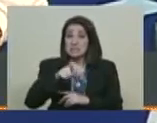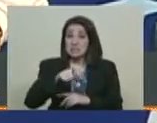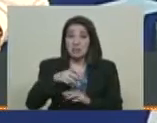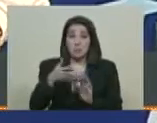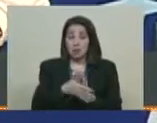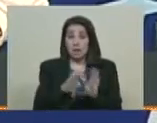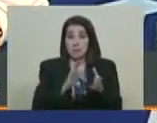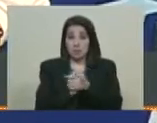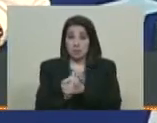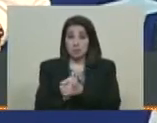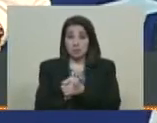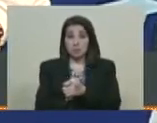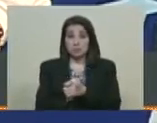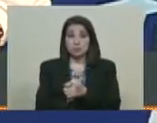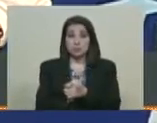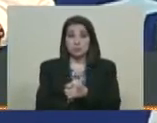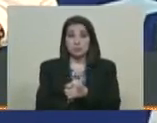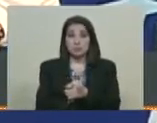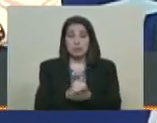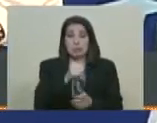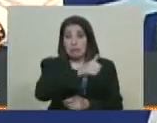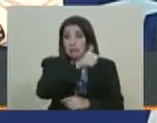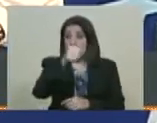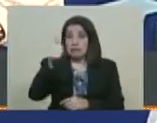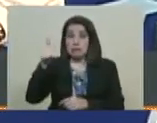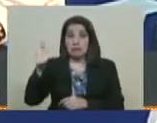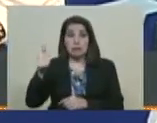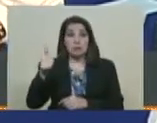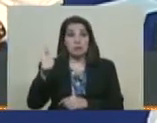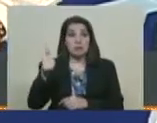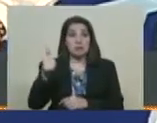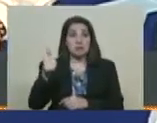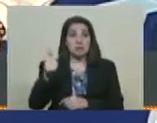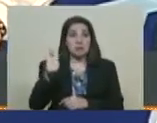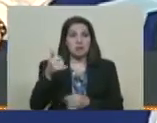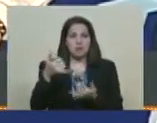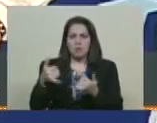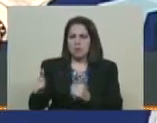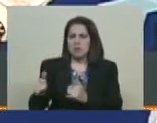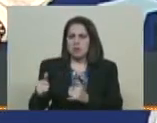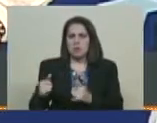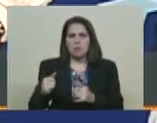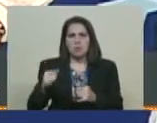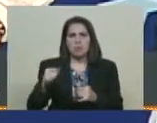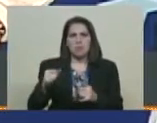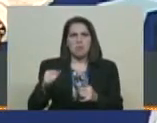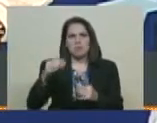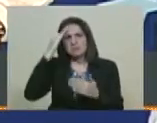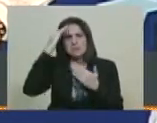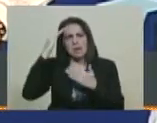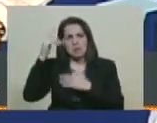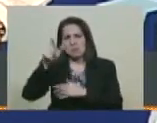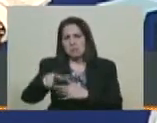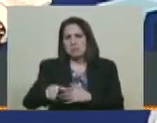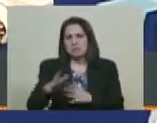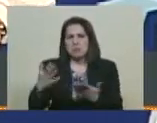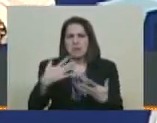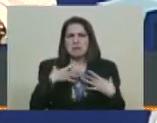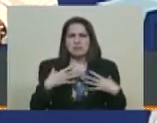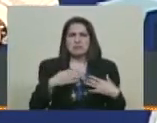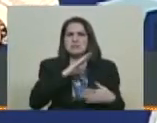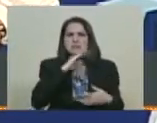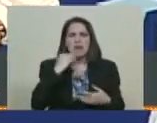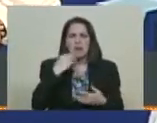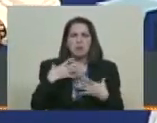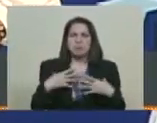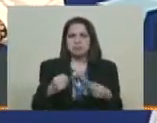compañeros, que cada el hijo de Maíta no vino, William Rodríguez. Un saludo, parece que tiene una situación de salud al hijo de